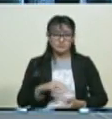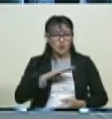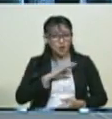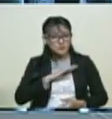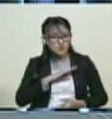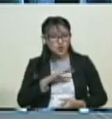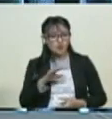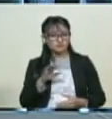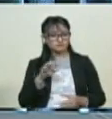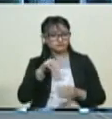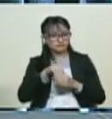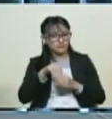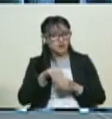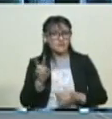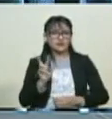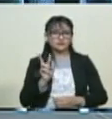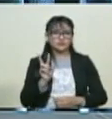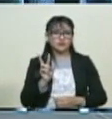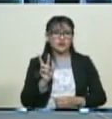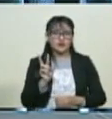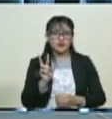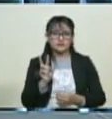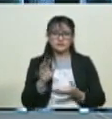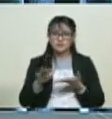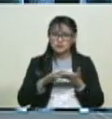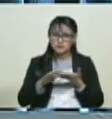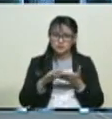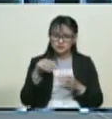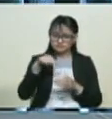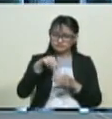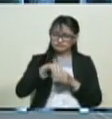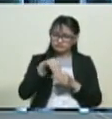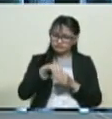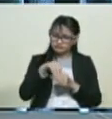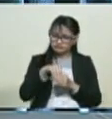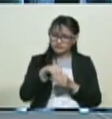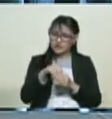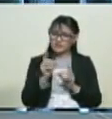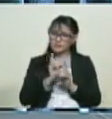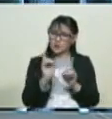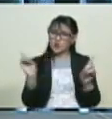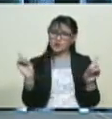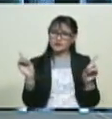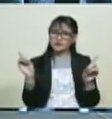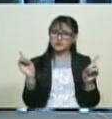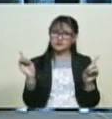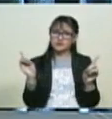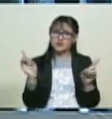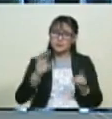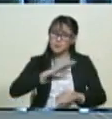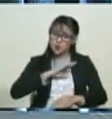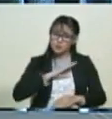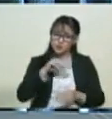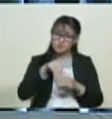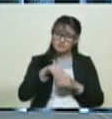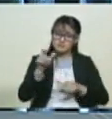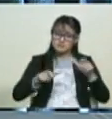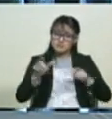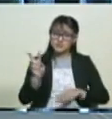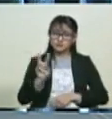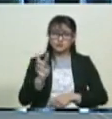y deben ser resueltos por las vías democráticas por los propios venezolanos